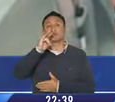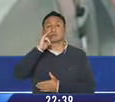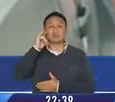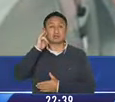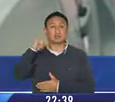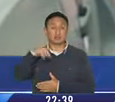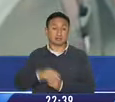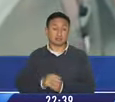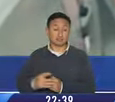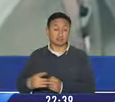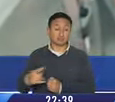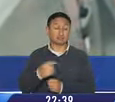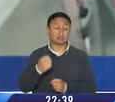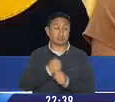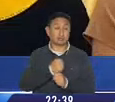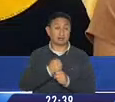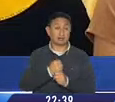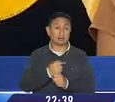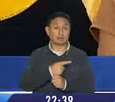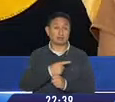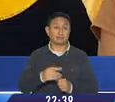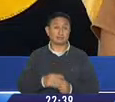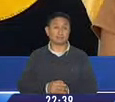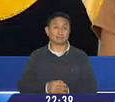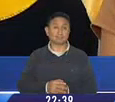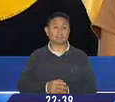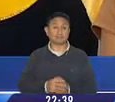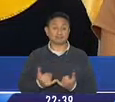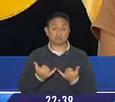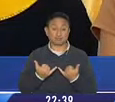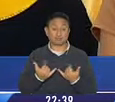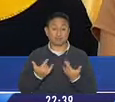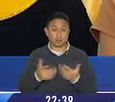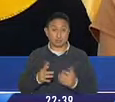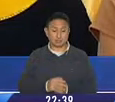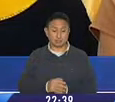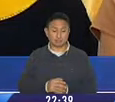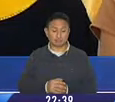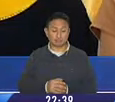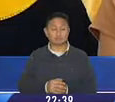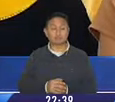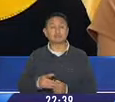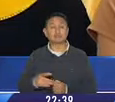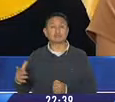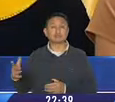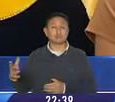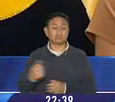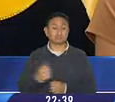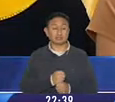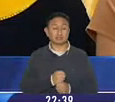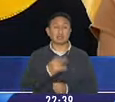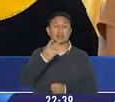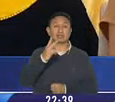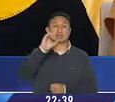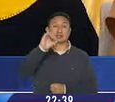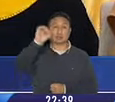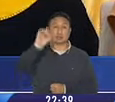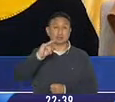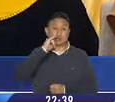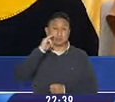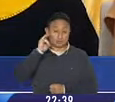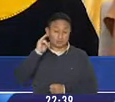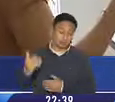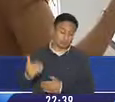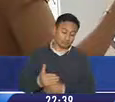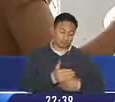que están siendo utilizados para estas prácticas. Al momento hemos logrado desvincular de estas prácticas al 17% de nuestros